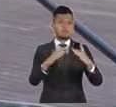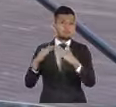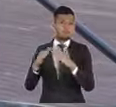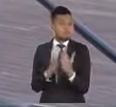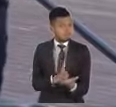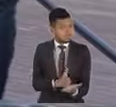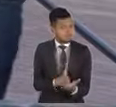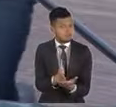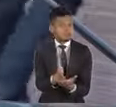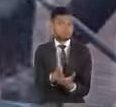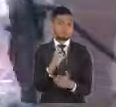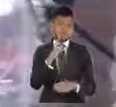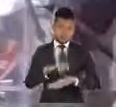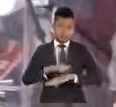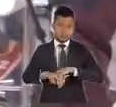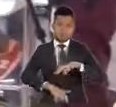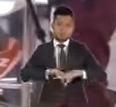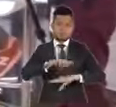gracias.